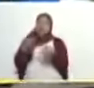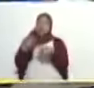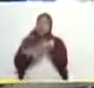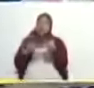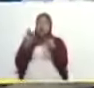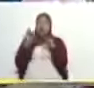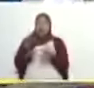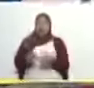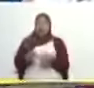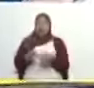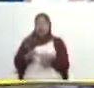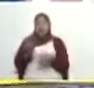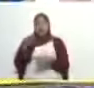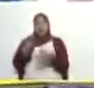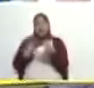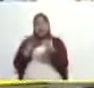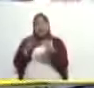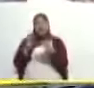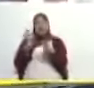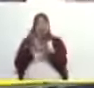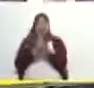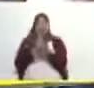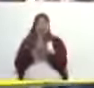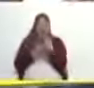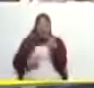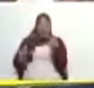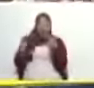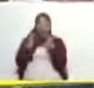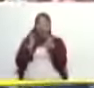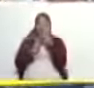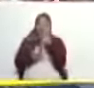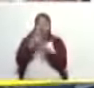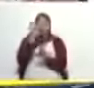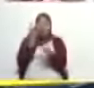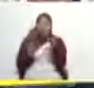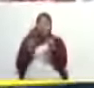acertados para el equilibrio en el crecimiento y para la justicia social.